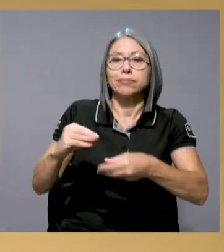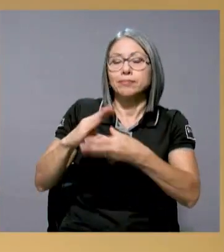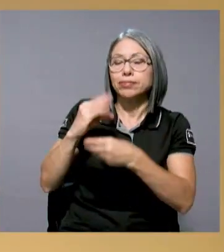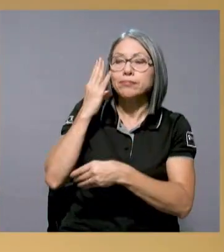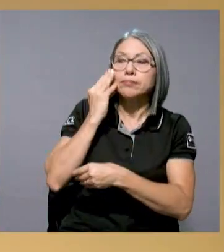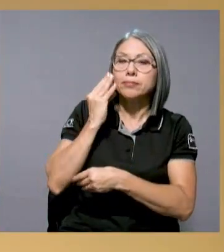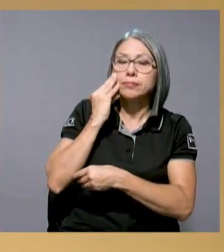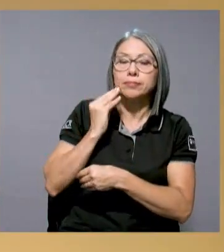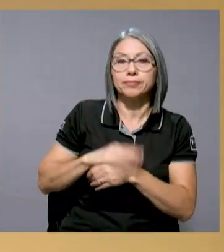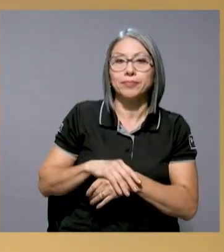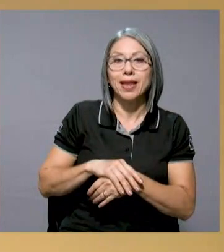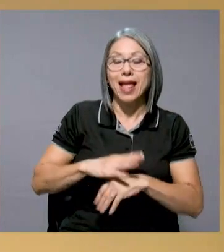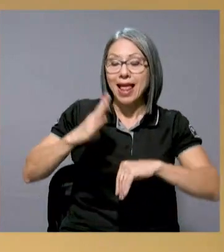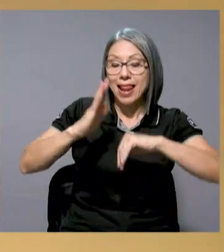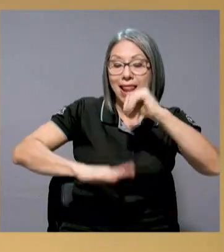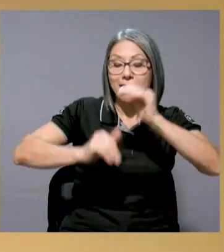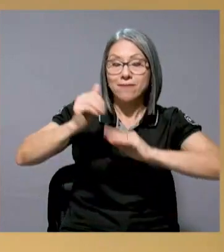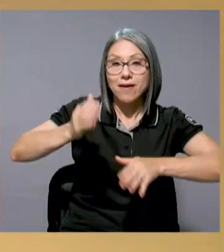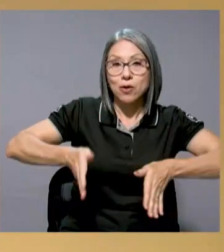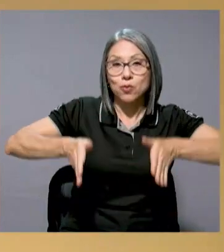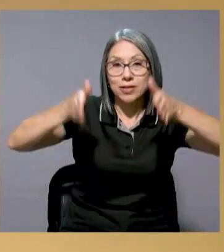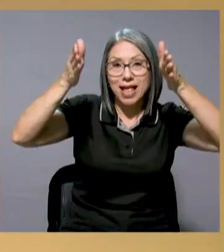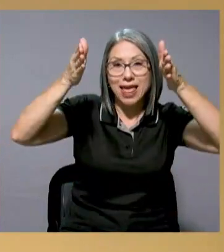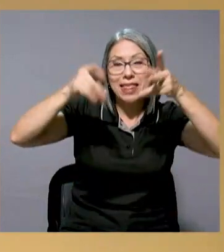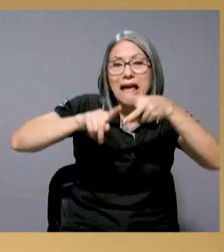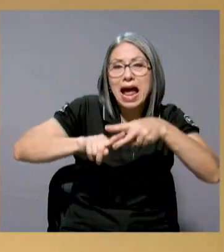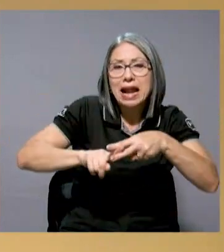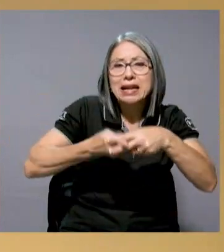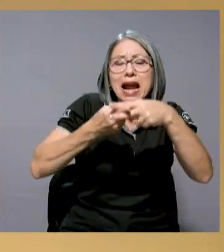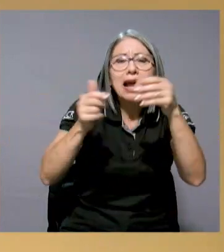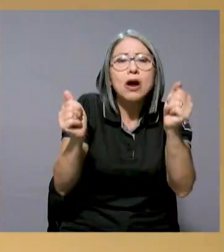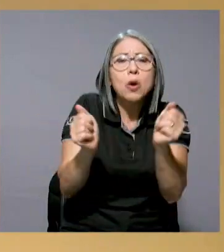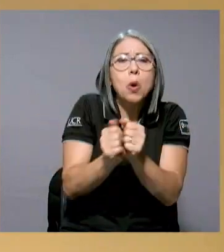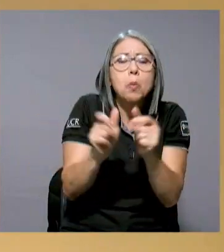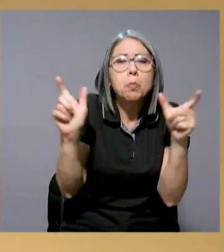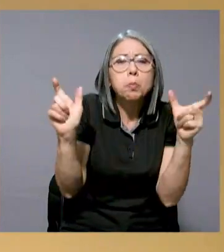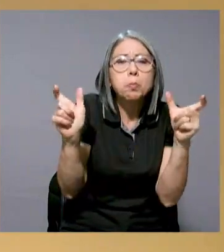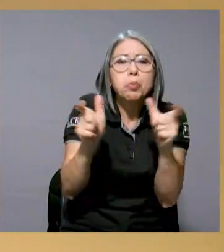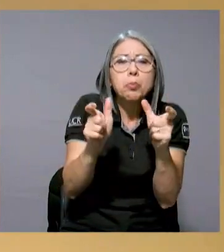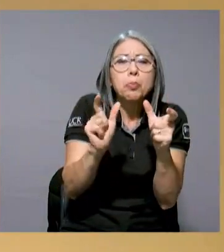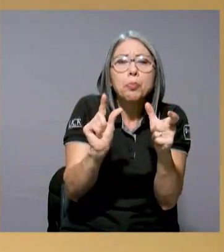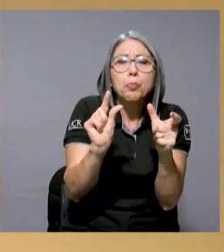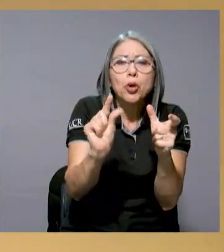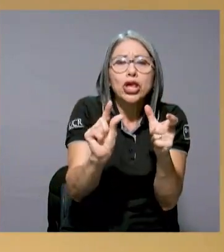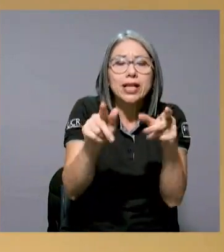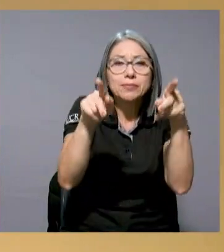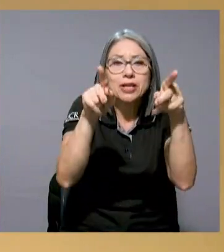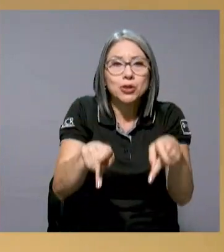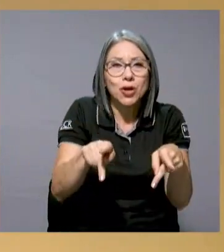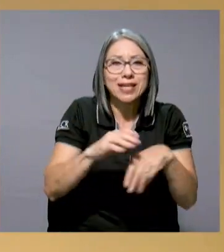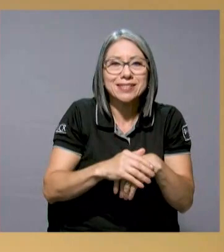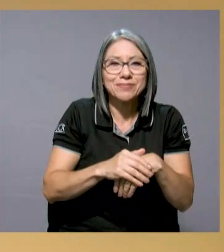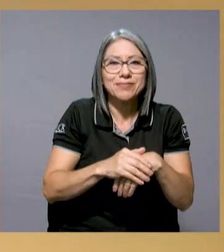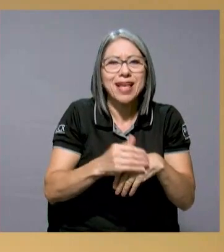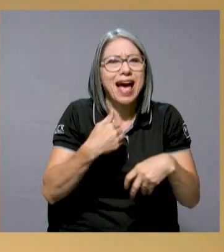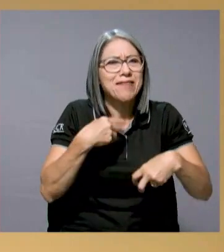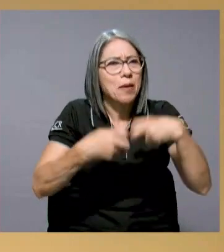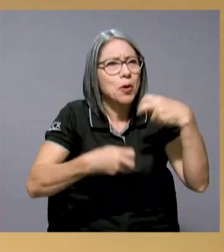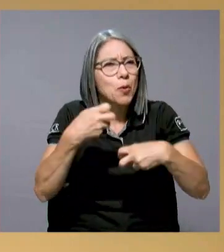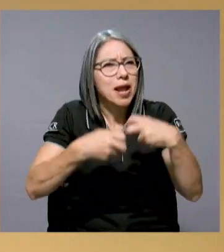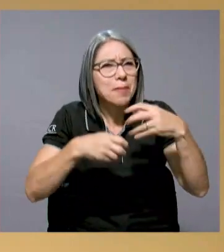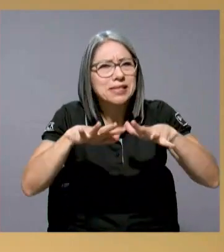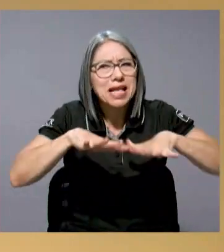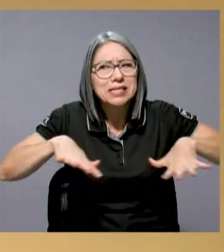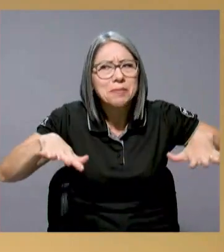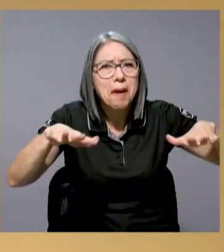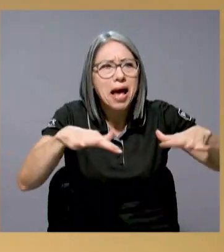la facultad arranca, eran muy poquitas personas y habían problemas de espacio. Me suena conocido, ¿verdad, Gustavo? Había